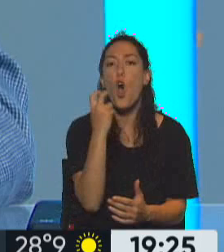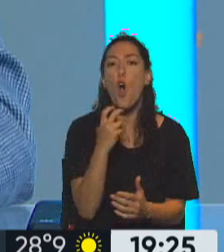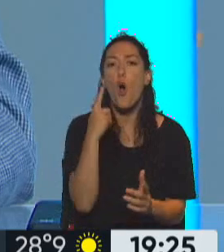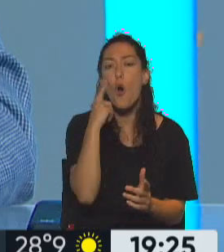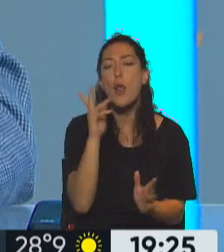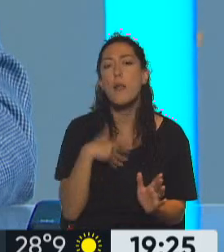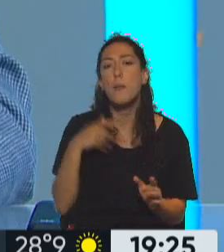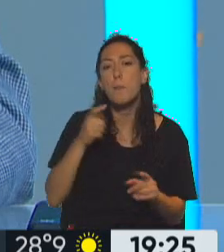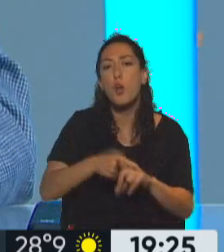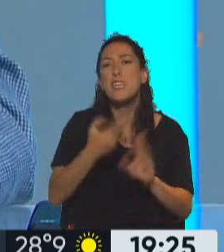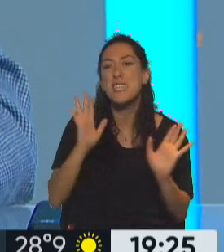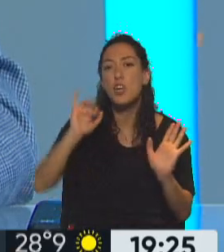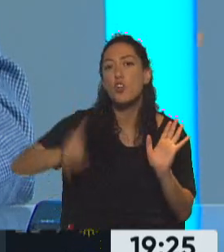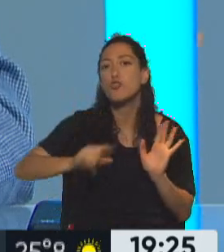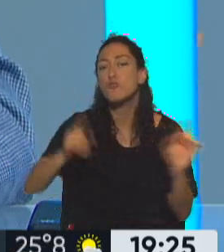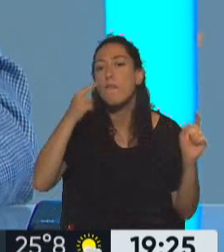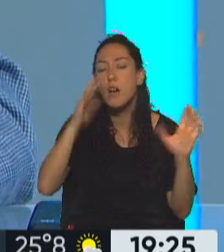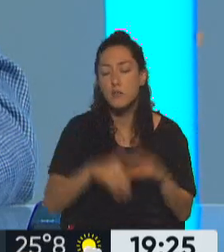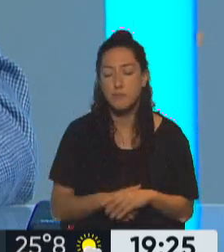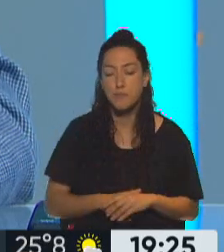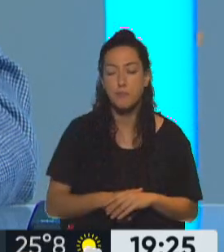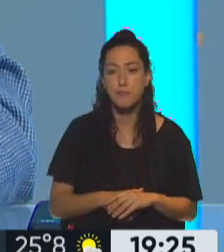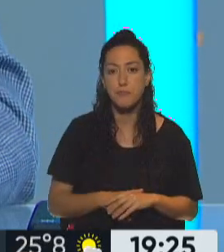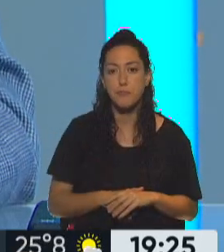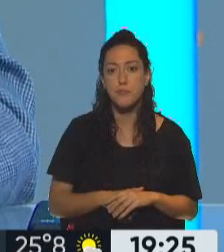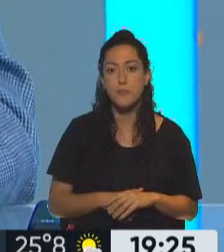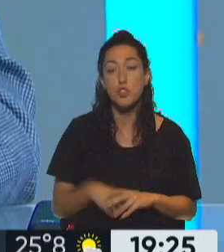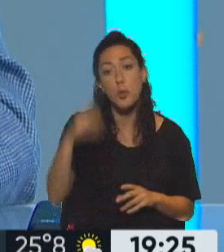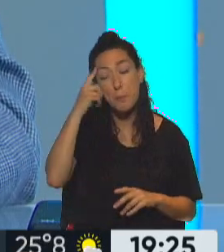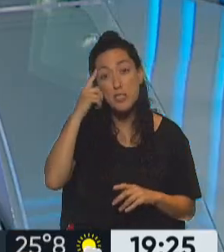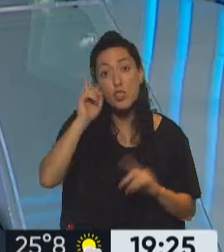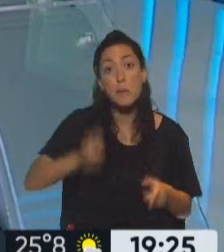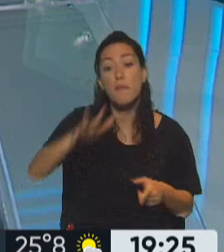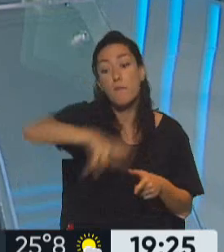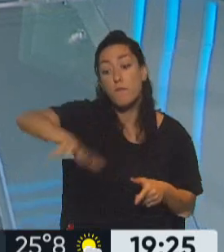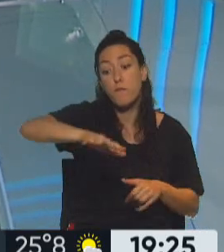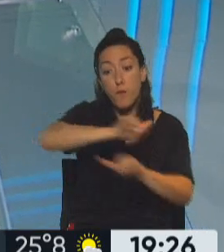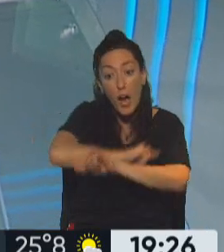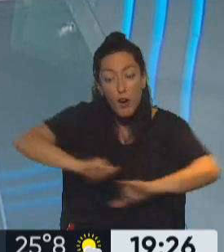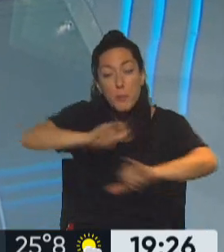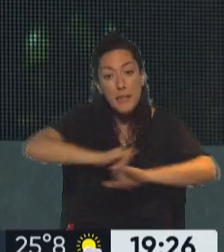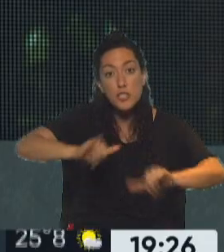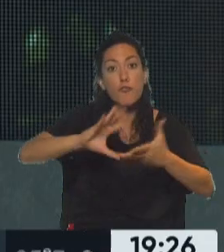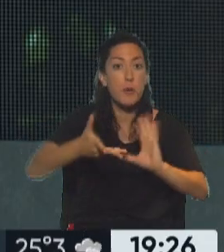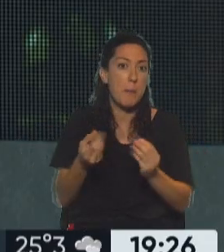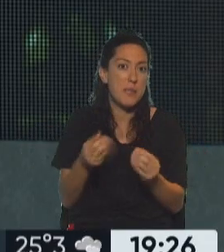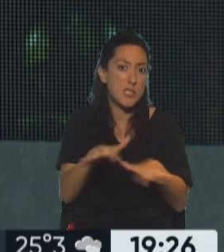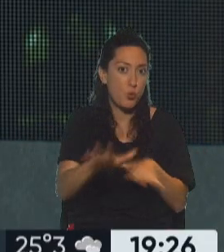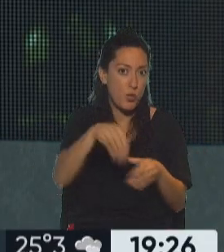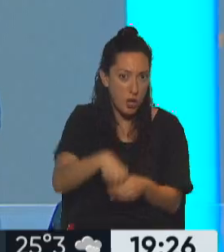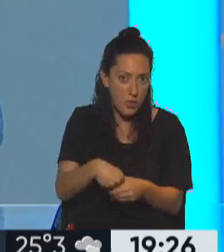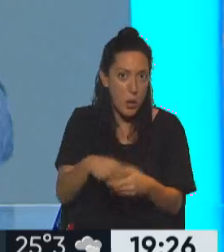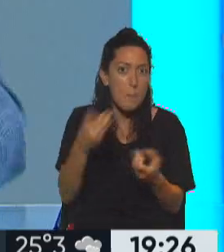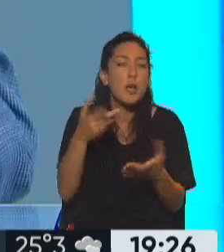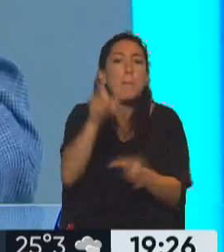personas que están de acuerdo vamos a discu ejemplo yo creo que además es una forma de informar al pueblo de lo que está sucediendo porque la gente